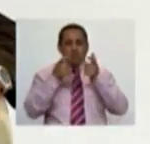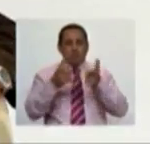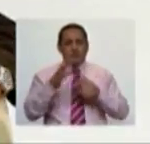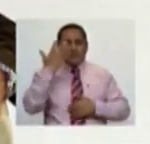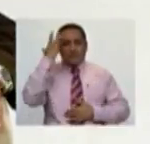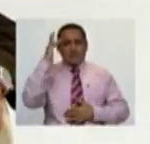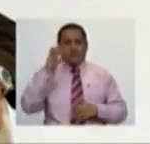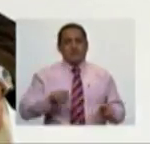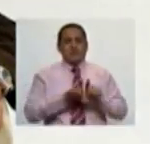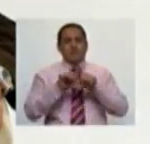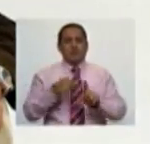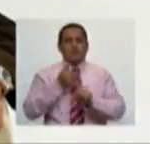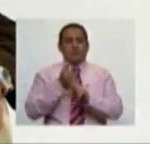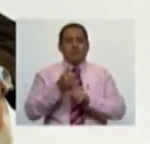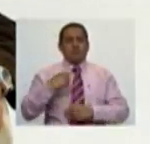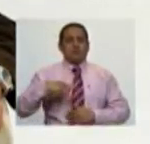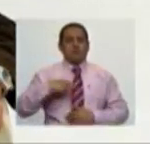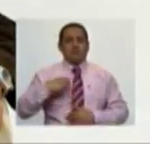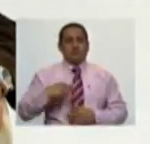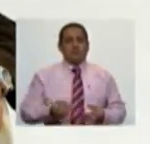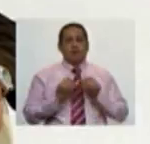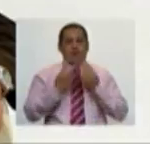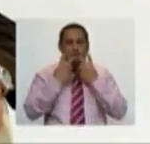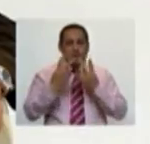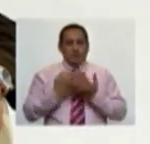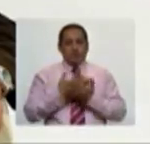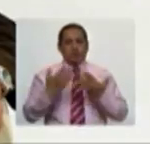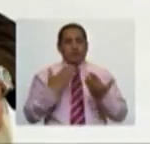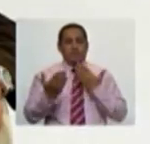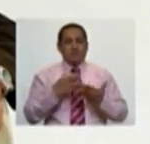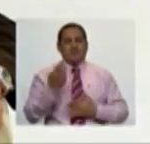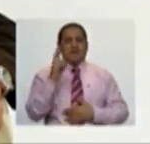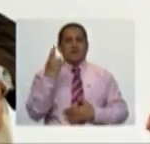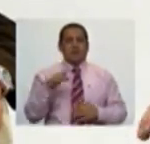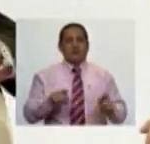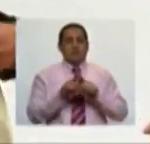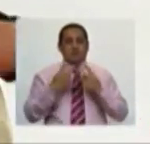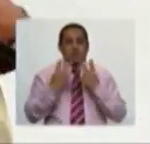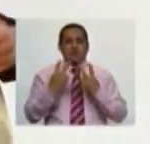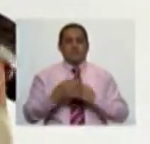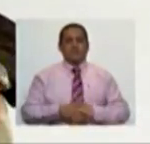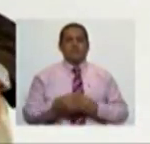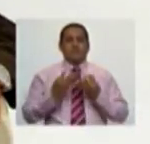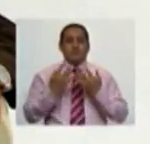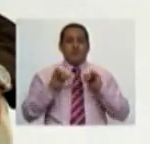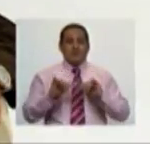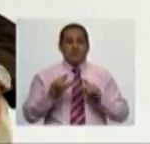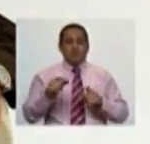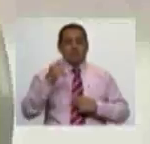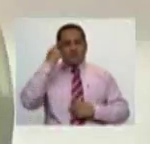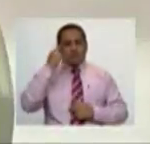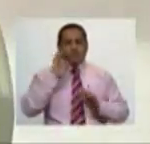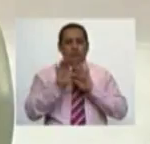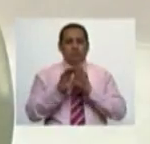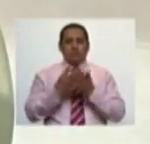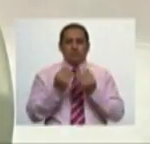cuerpos de seguridad e inteligencia y también para los propios municipios para identificar modalidades delictivas que aparecen, ¿no? Muy bien, nos quedamos entonces